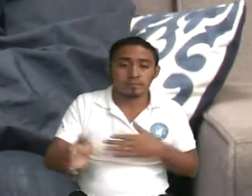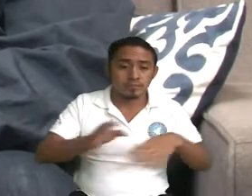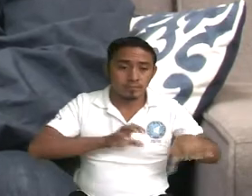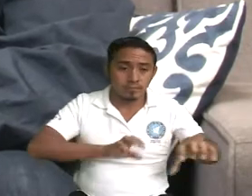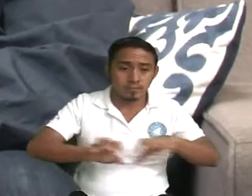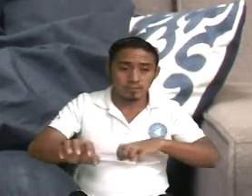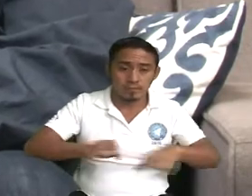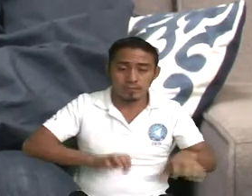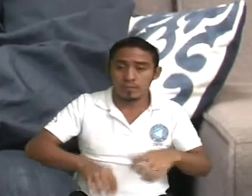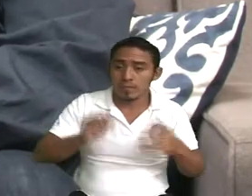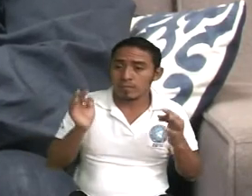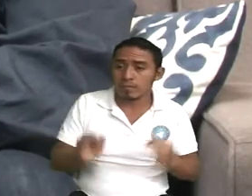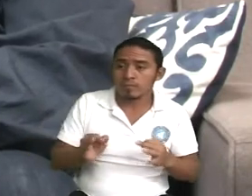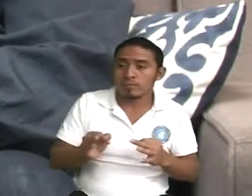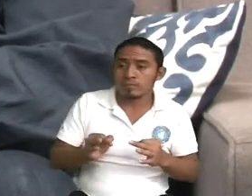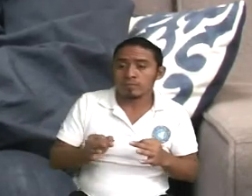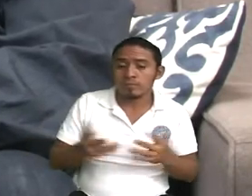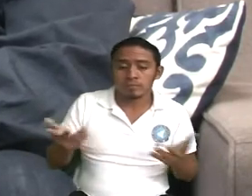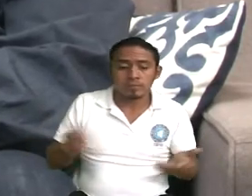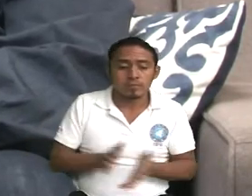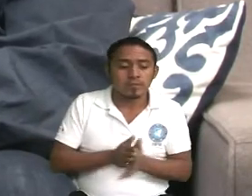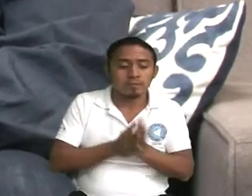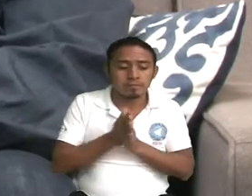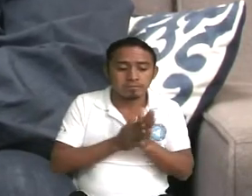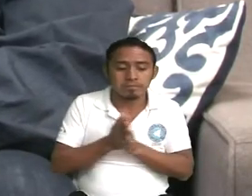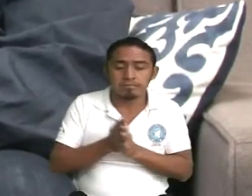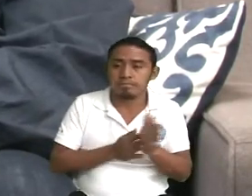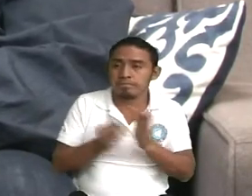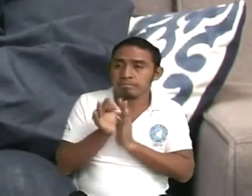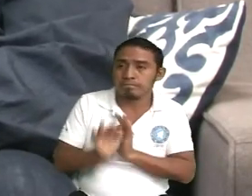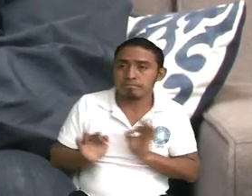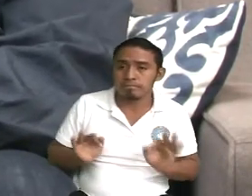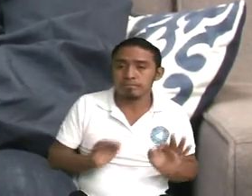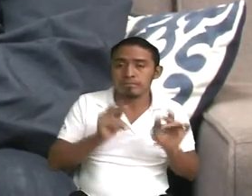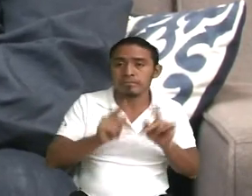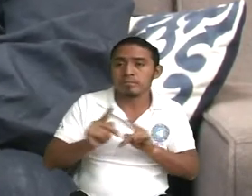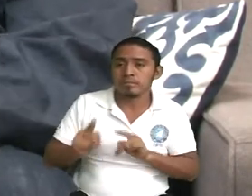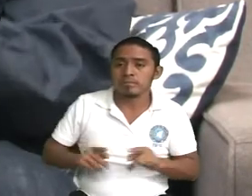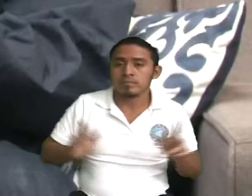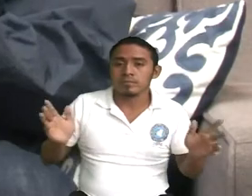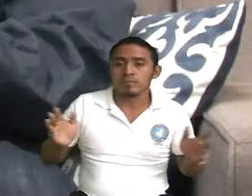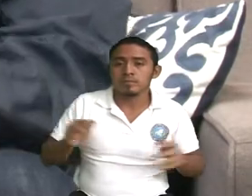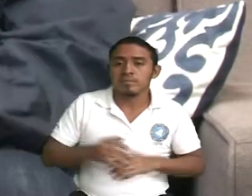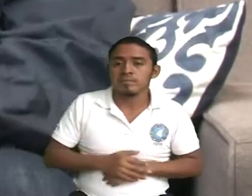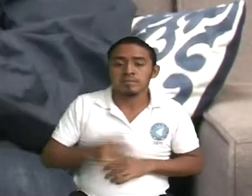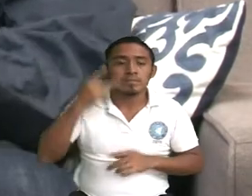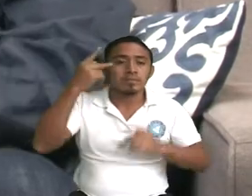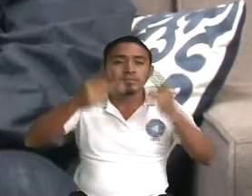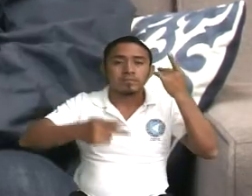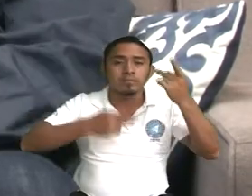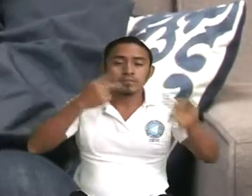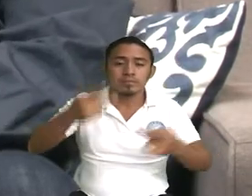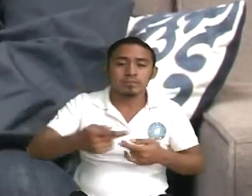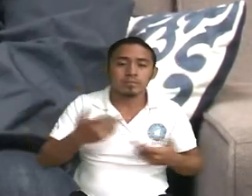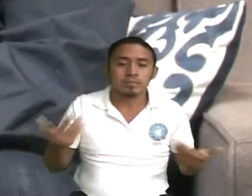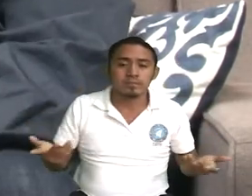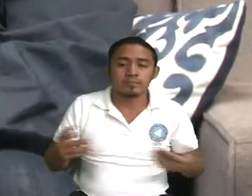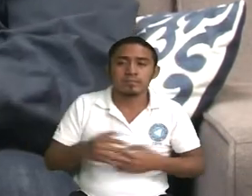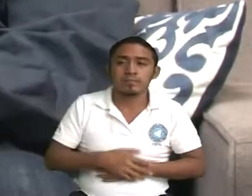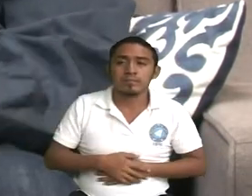una gran calidad, que tengan una gran satisfacción para todas las personas, ¿verdad? Que visitan, que nos visitan